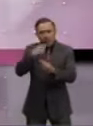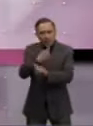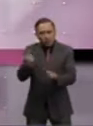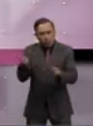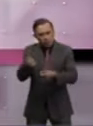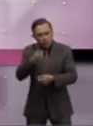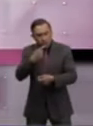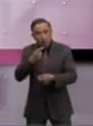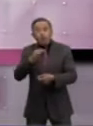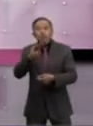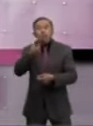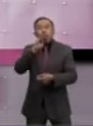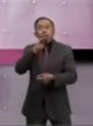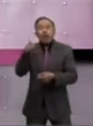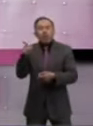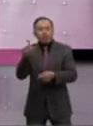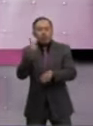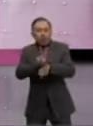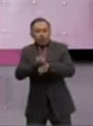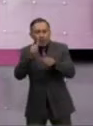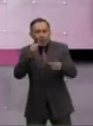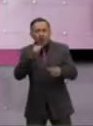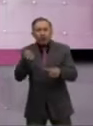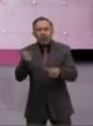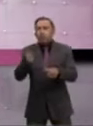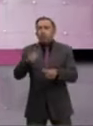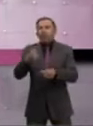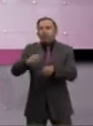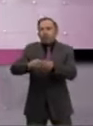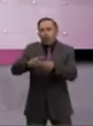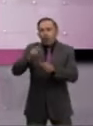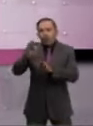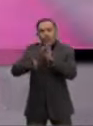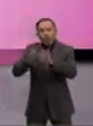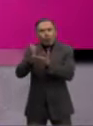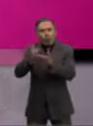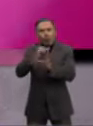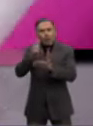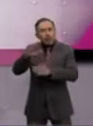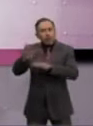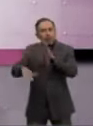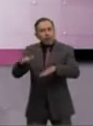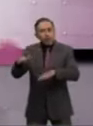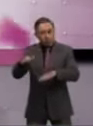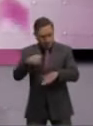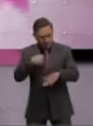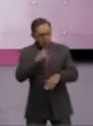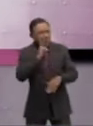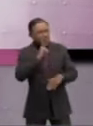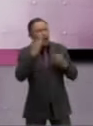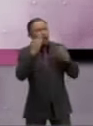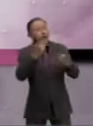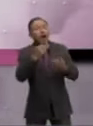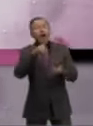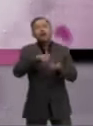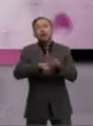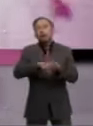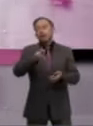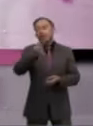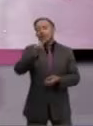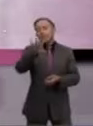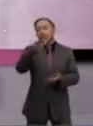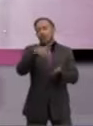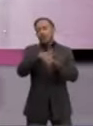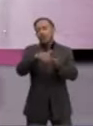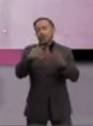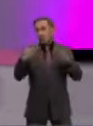por falta de atención. Y a todas las necesidades que sabemos que tenemos. ¿Quieres que te dé algunos datos? Hay 35 millones de